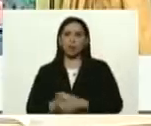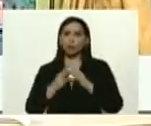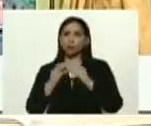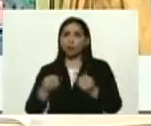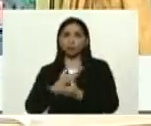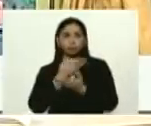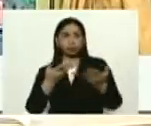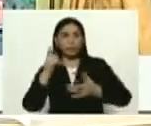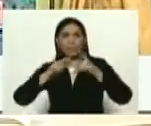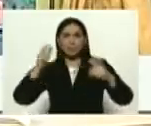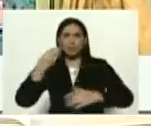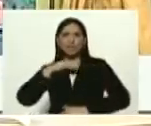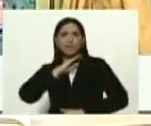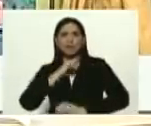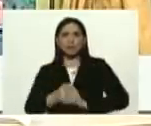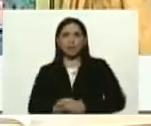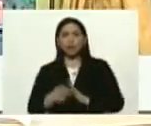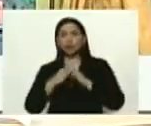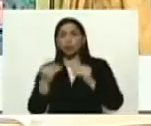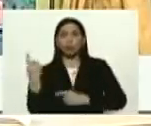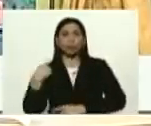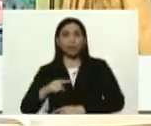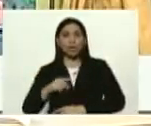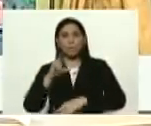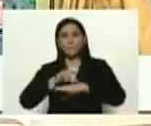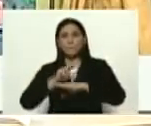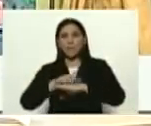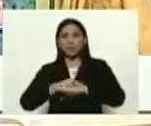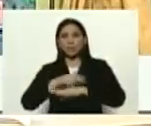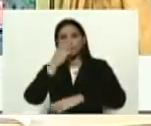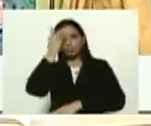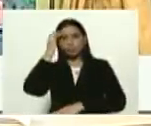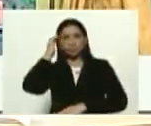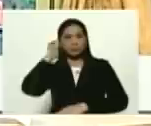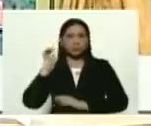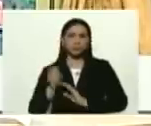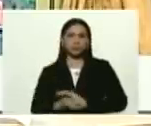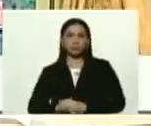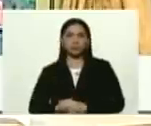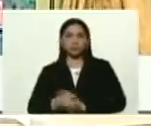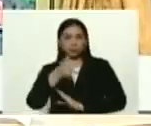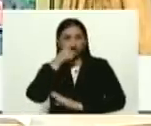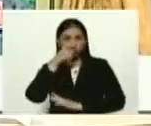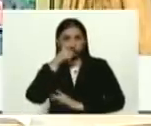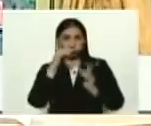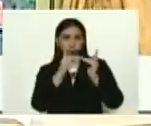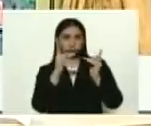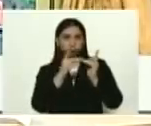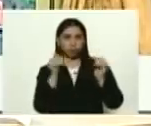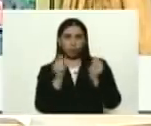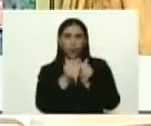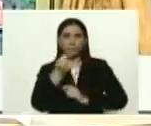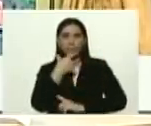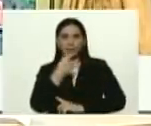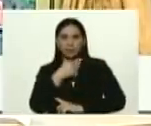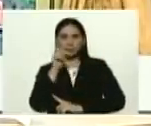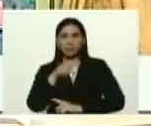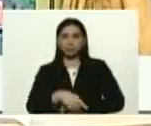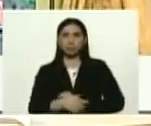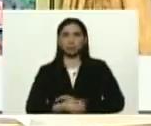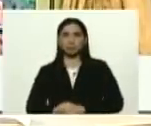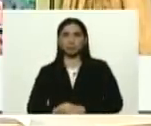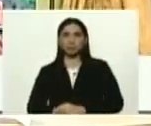estos pacientes, todos tienen un médico a pie de cama, con las medicinas, los